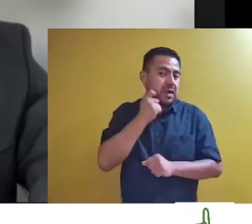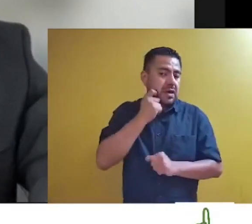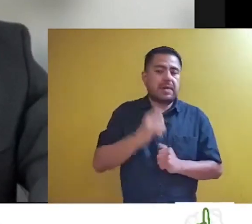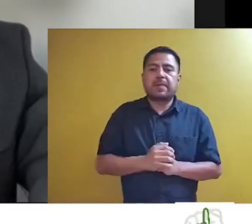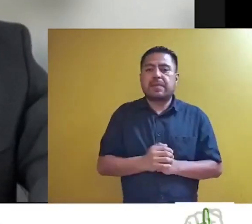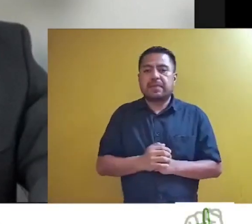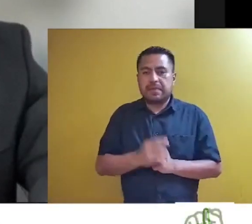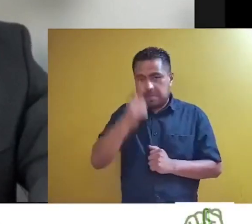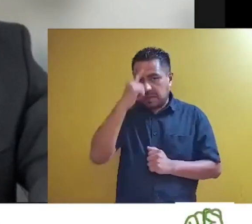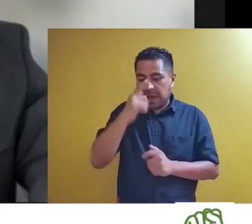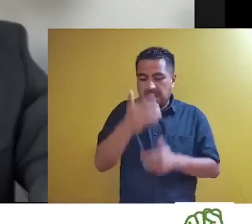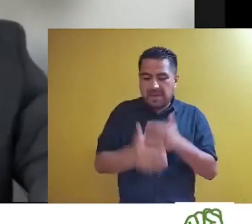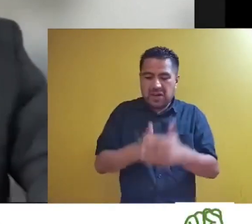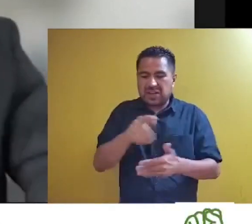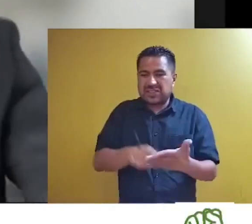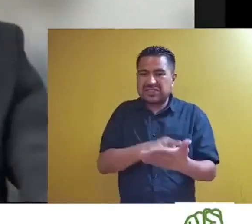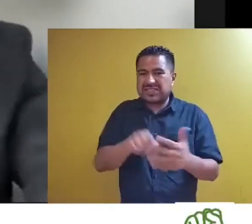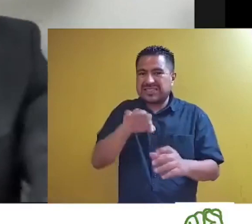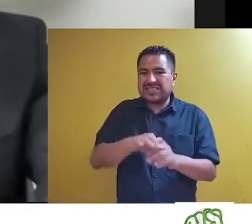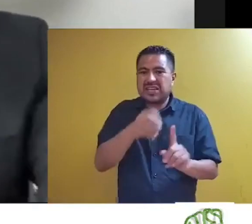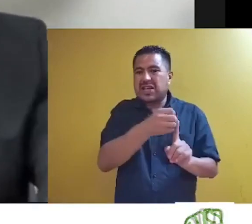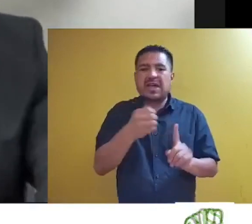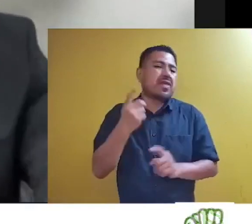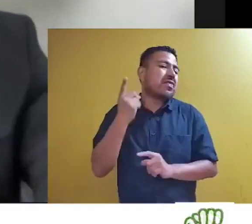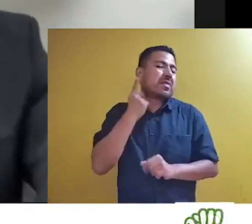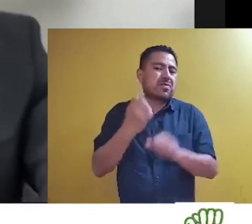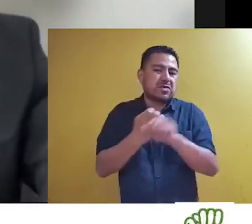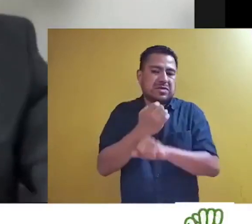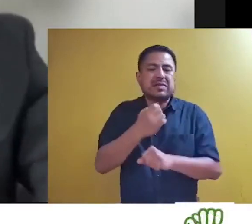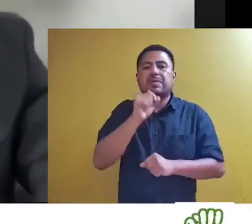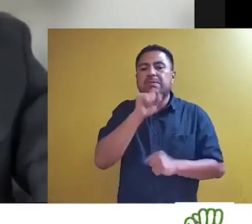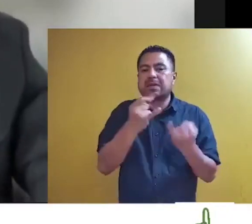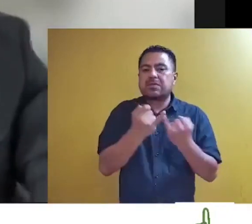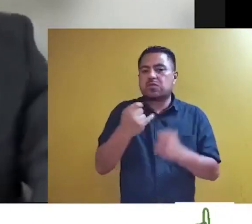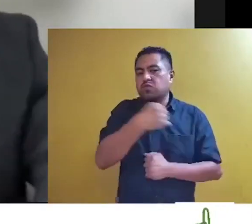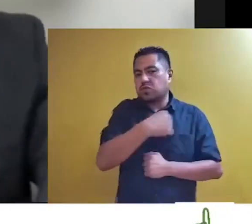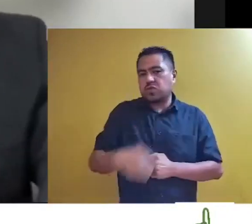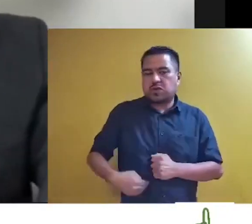Guerrero para el proceso electoral ordinario de diputaciones locales y ayuntamientos